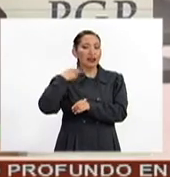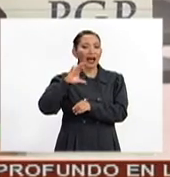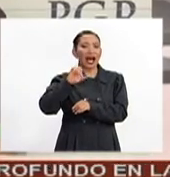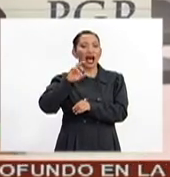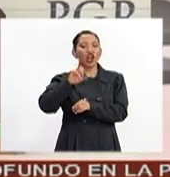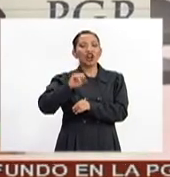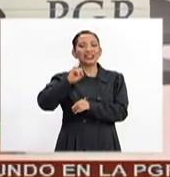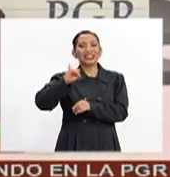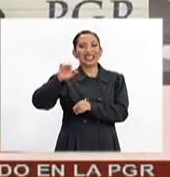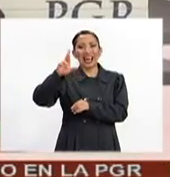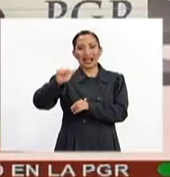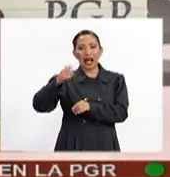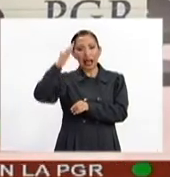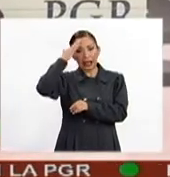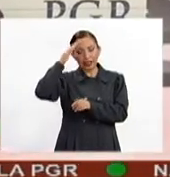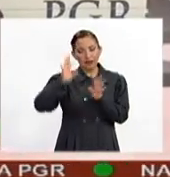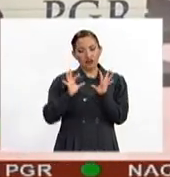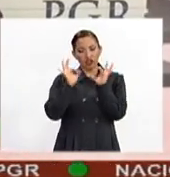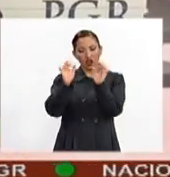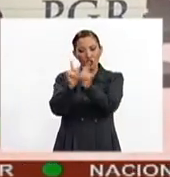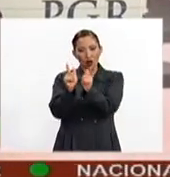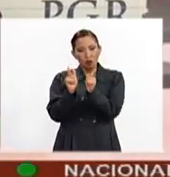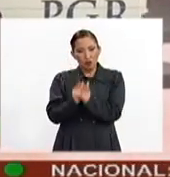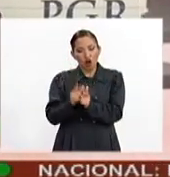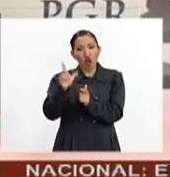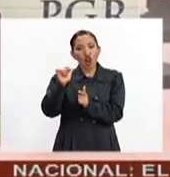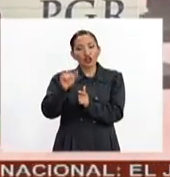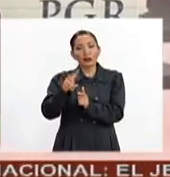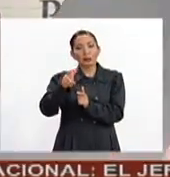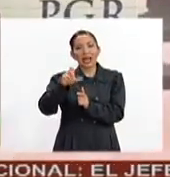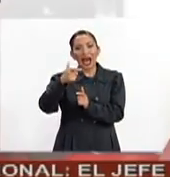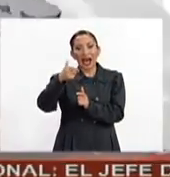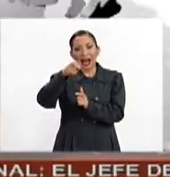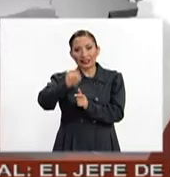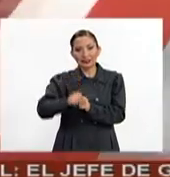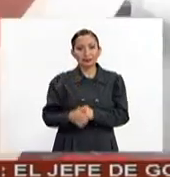Carlos Sierra Santana, líder y fundador del grupo delictivo Los Viagras.